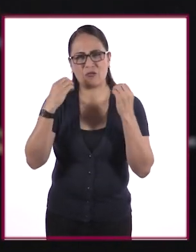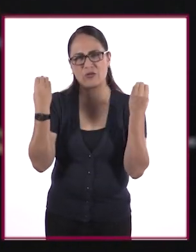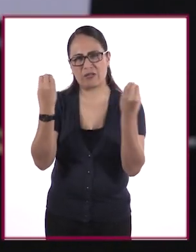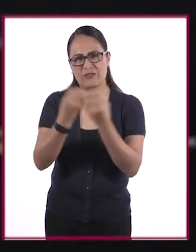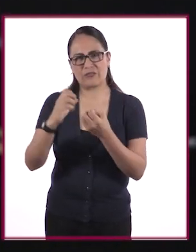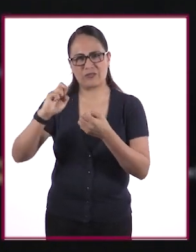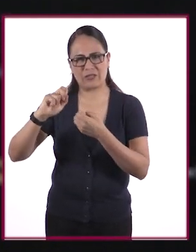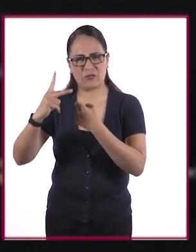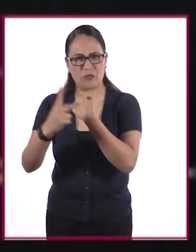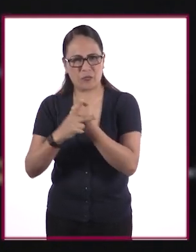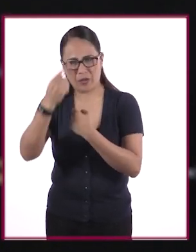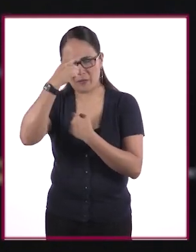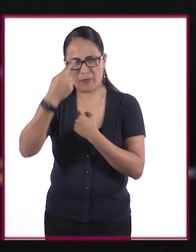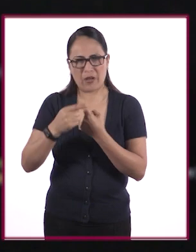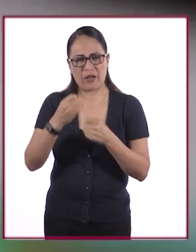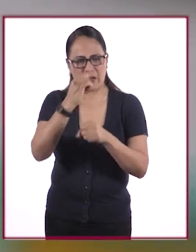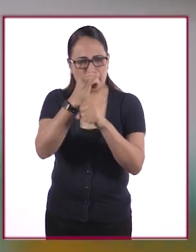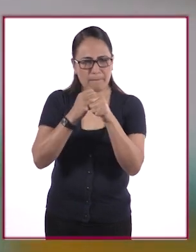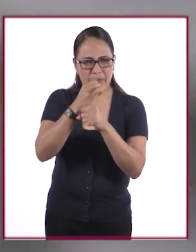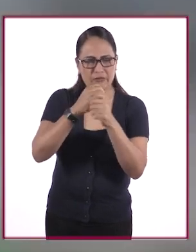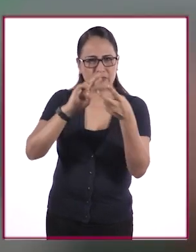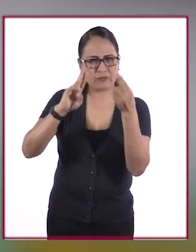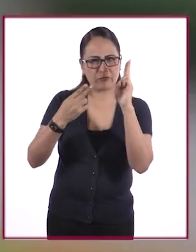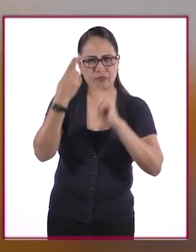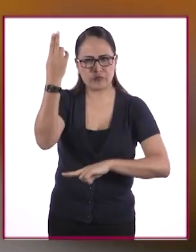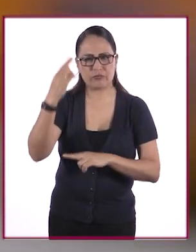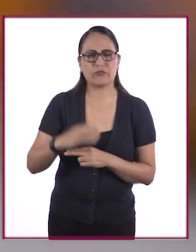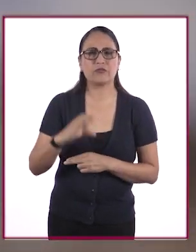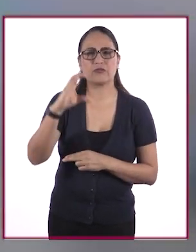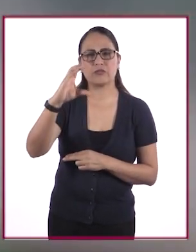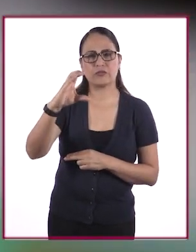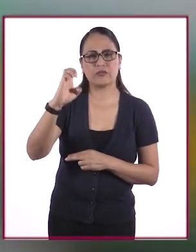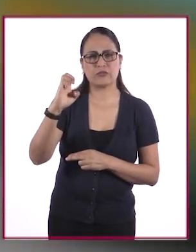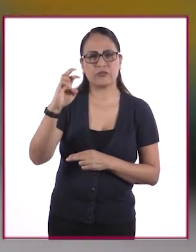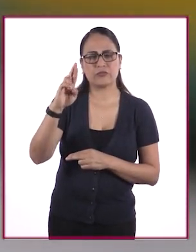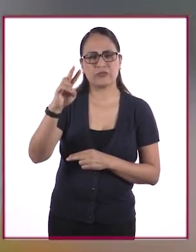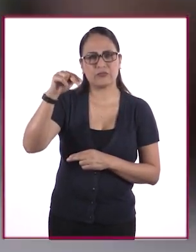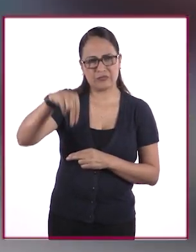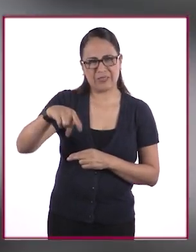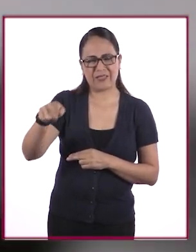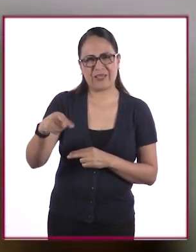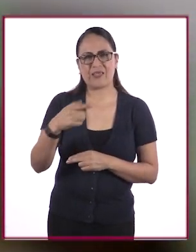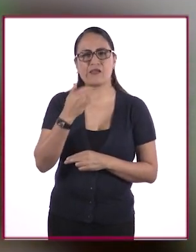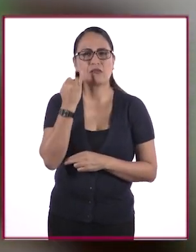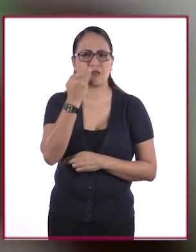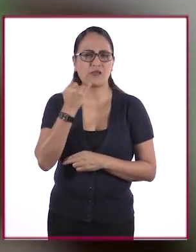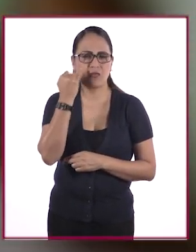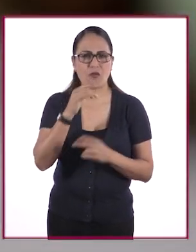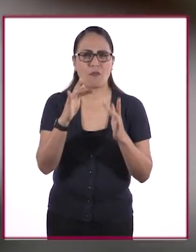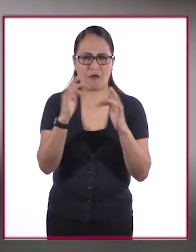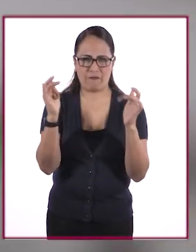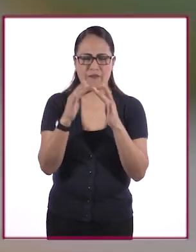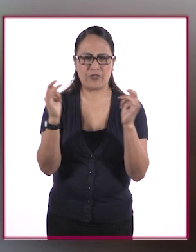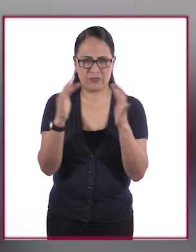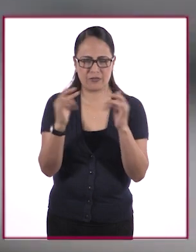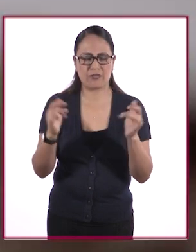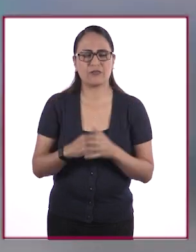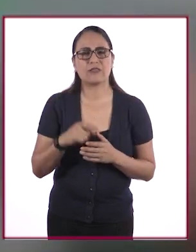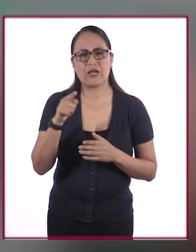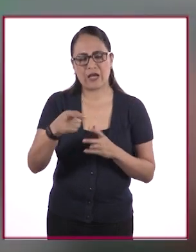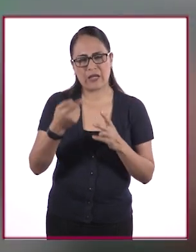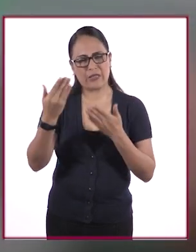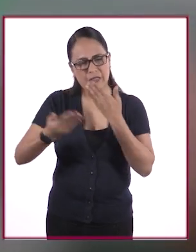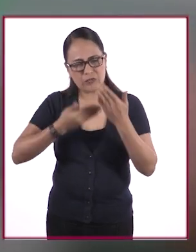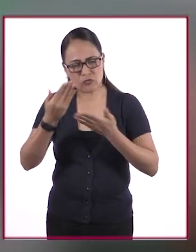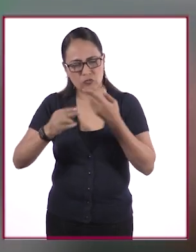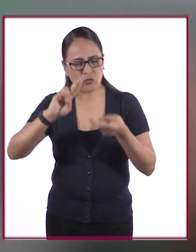para la Investigación Nuclear, mejor conocida como CERN por sus siglas en francés, en donde se estudia el